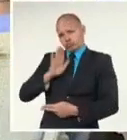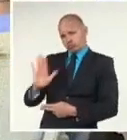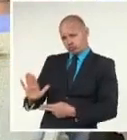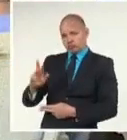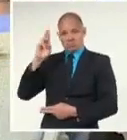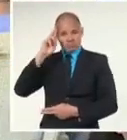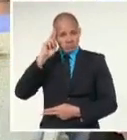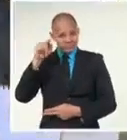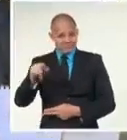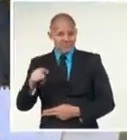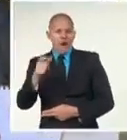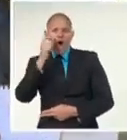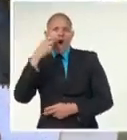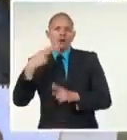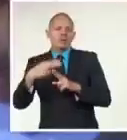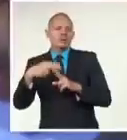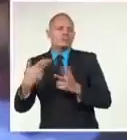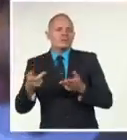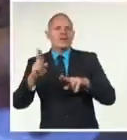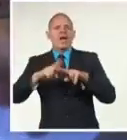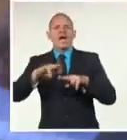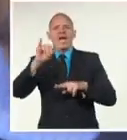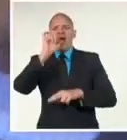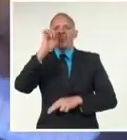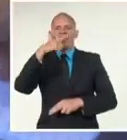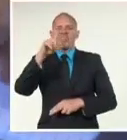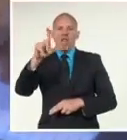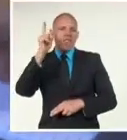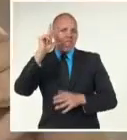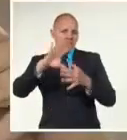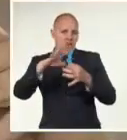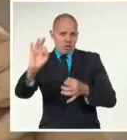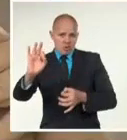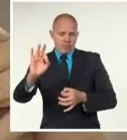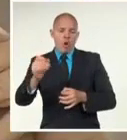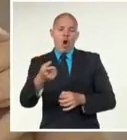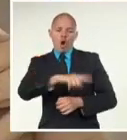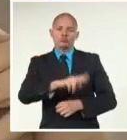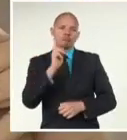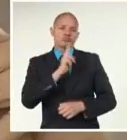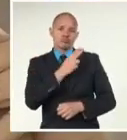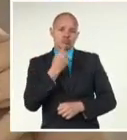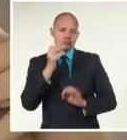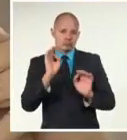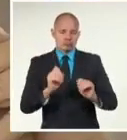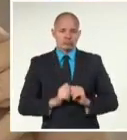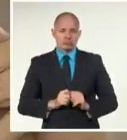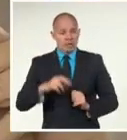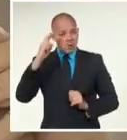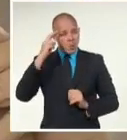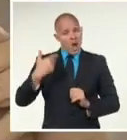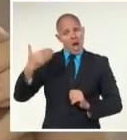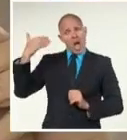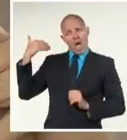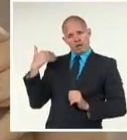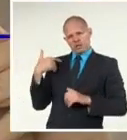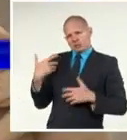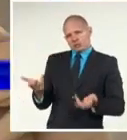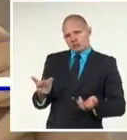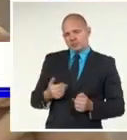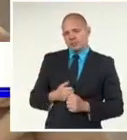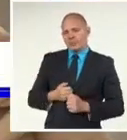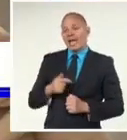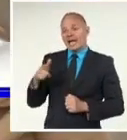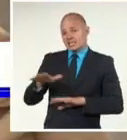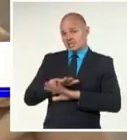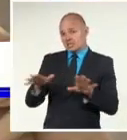el desarrollo ulterior del pensamiento revolucionario en la región. Ese grito, como el grito de